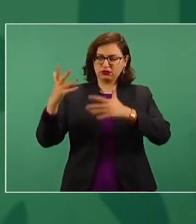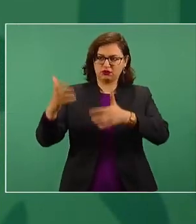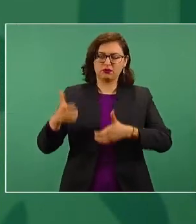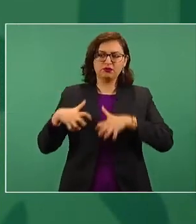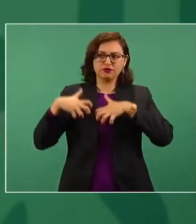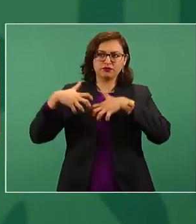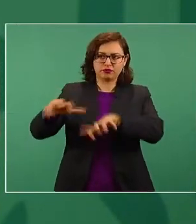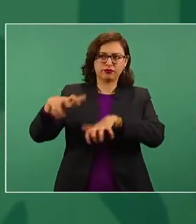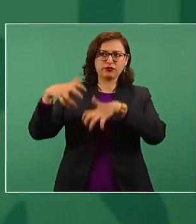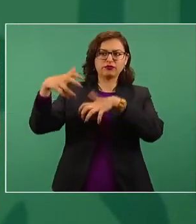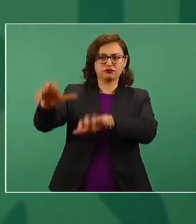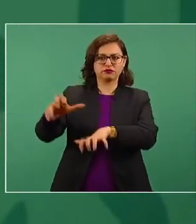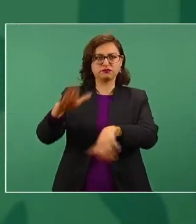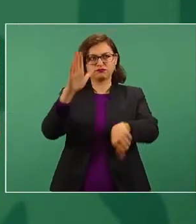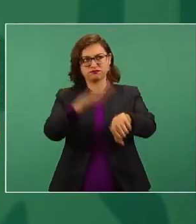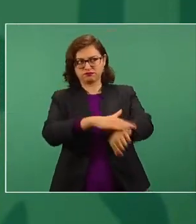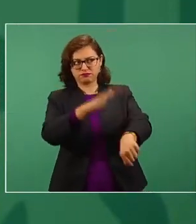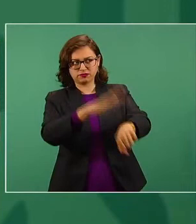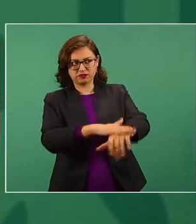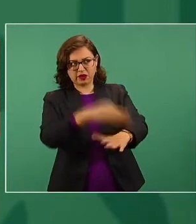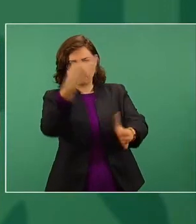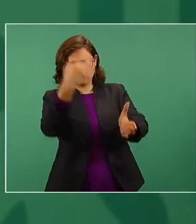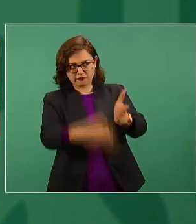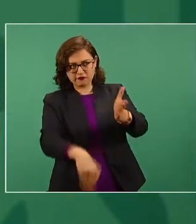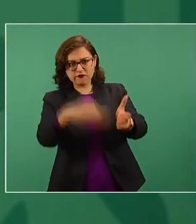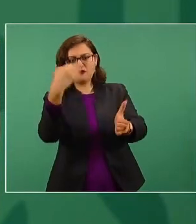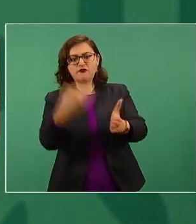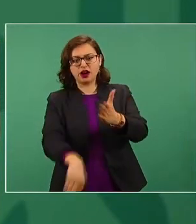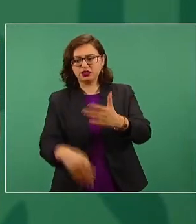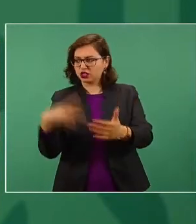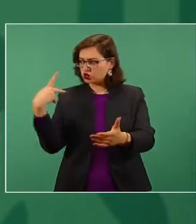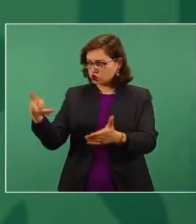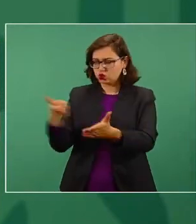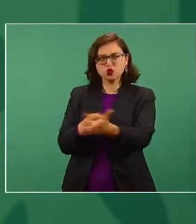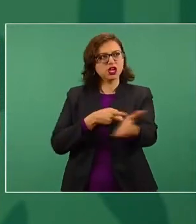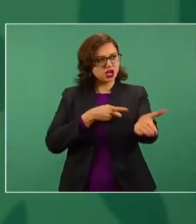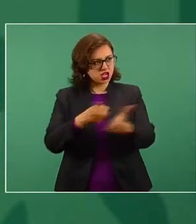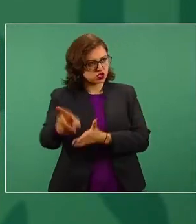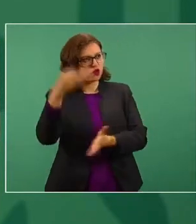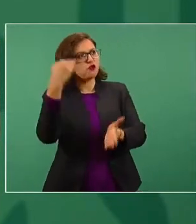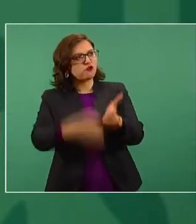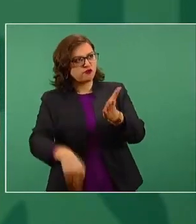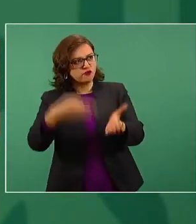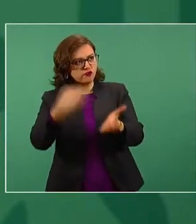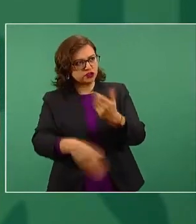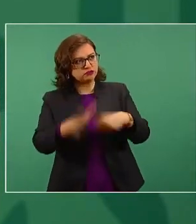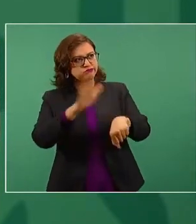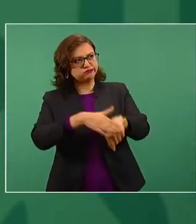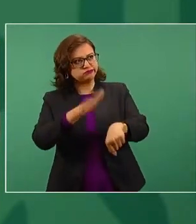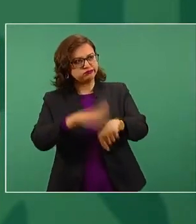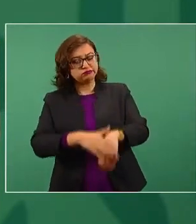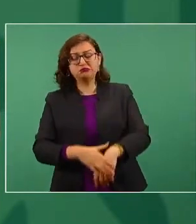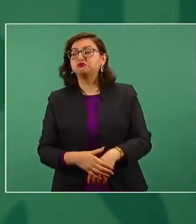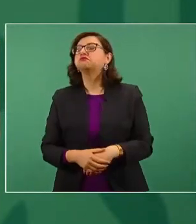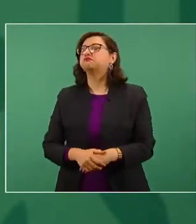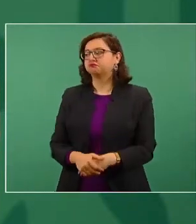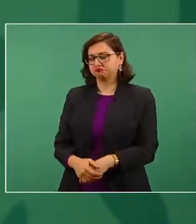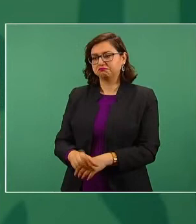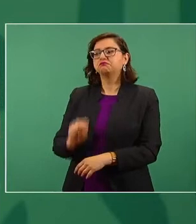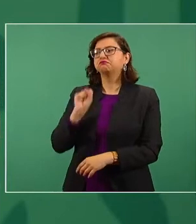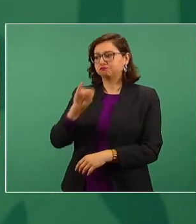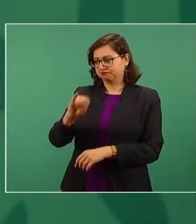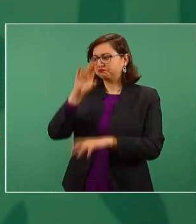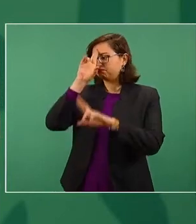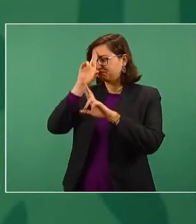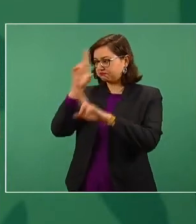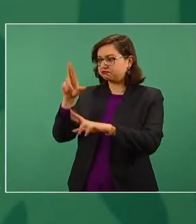falta, poniendo al centro del debate el reconocimiento de sus derechos. Respetamos sus llamados a la acción coordinada